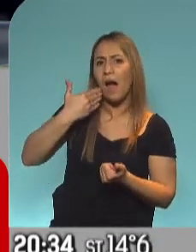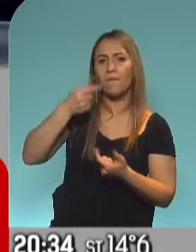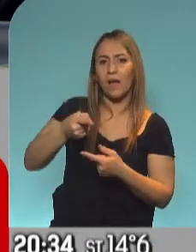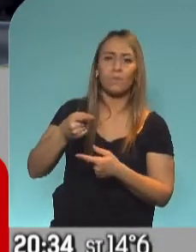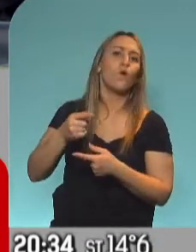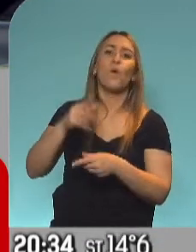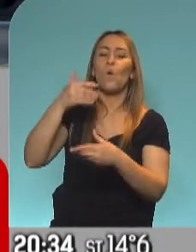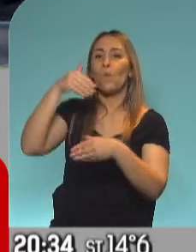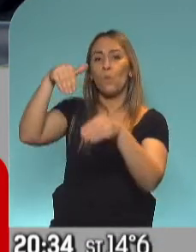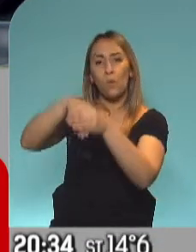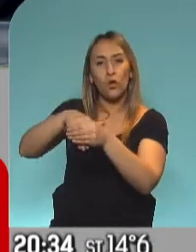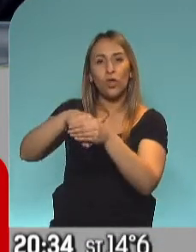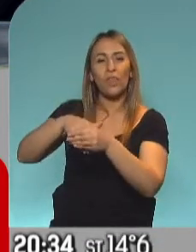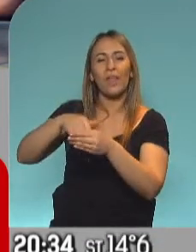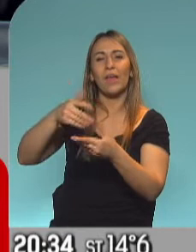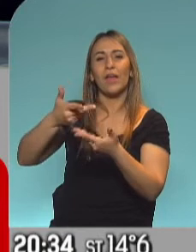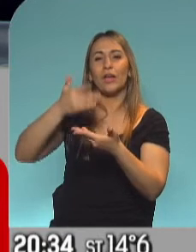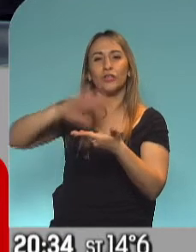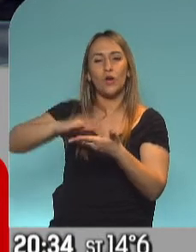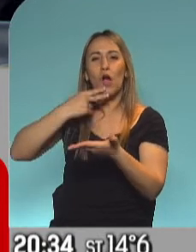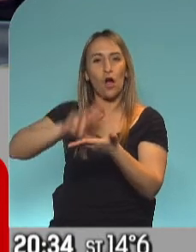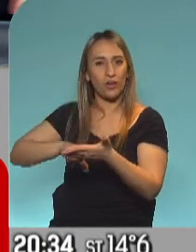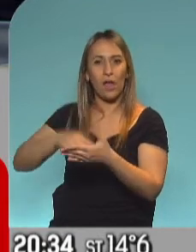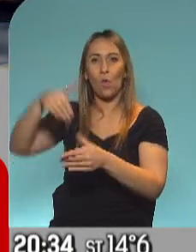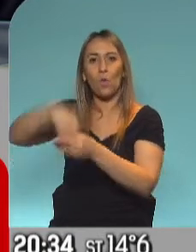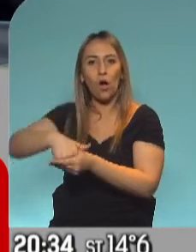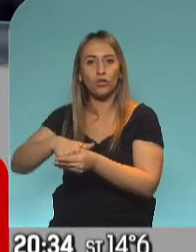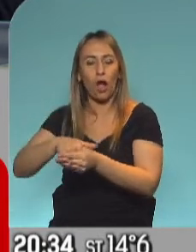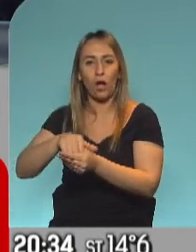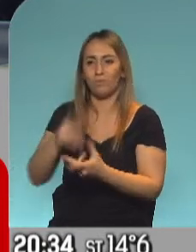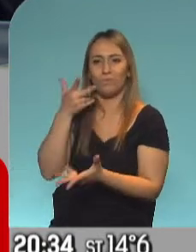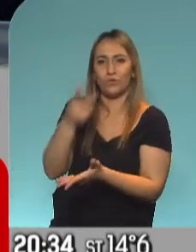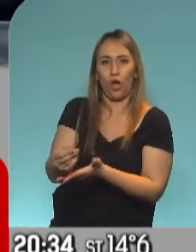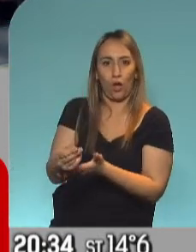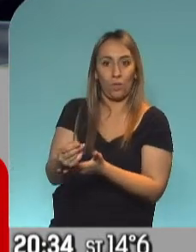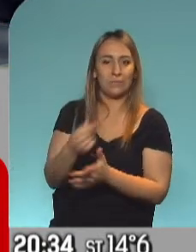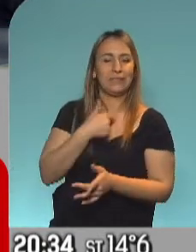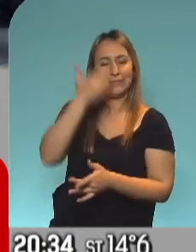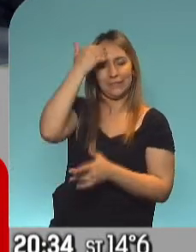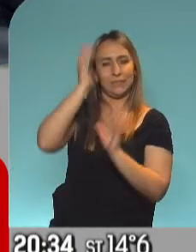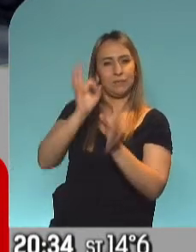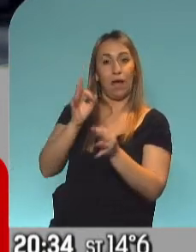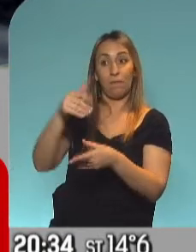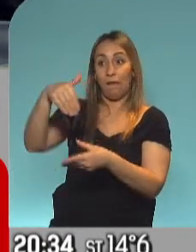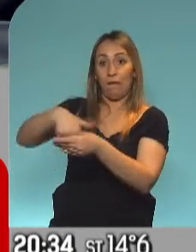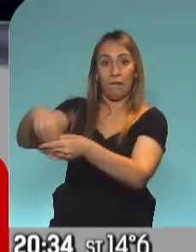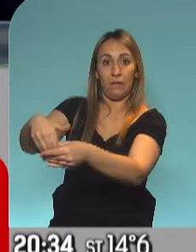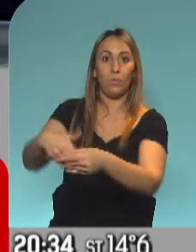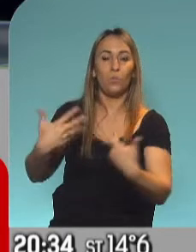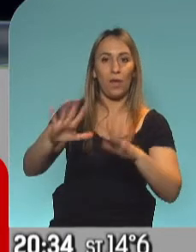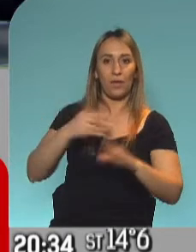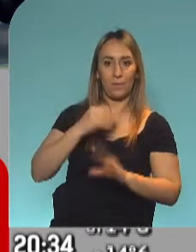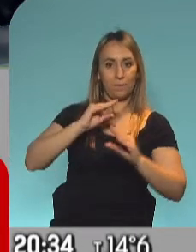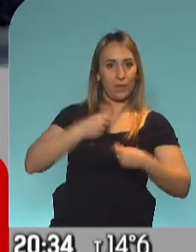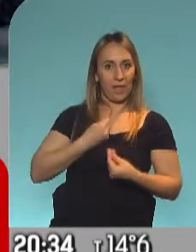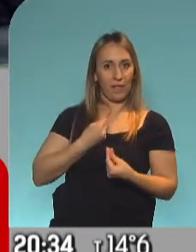voto por correo. Sí. Desde hace varios meses dice que, sabiendo que esa posibilidad podía hacerlo perder, estaba en contra. Se acerca la fecha y ahora habla de un